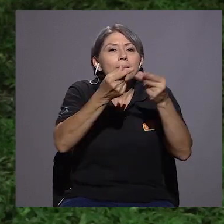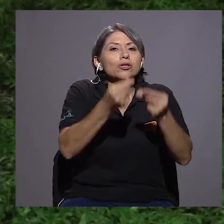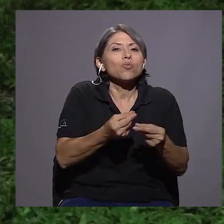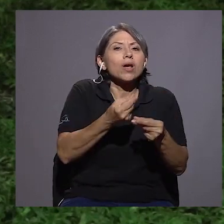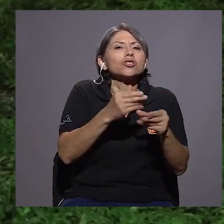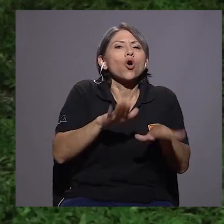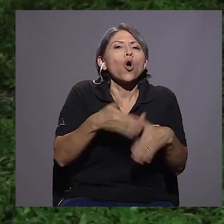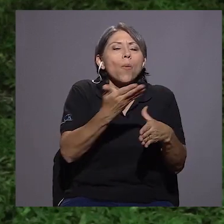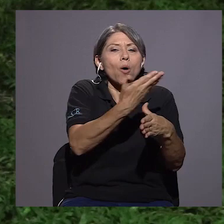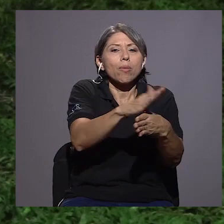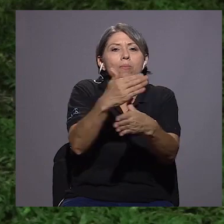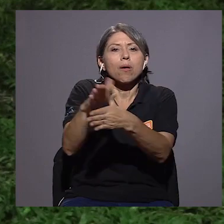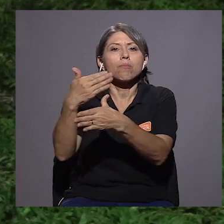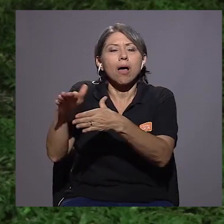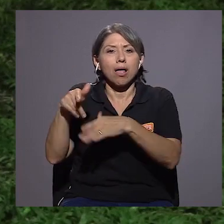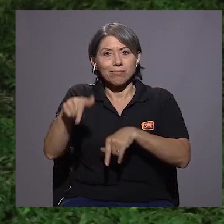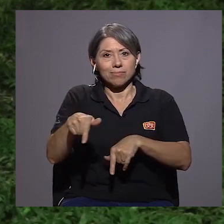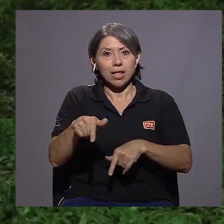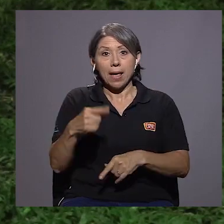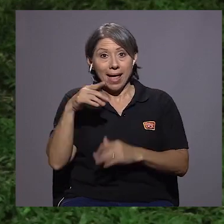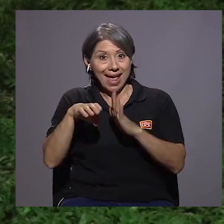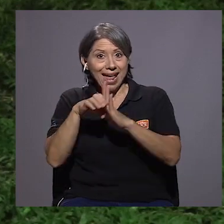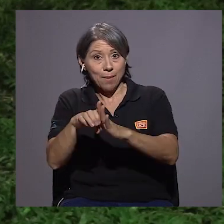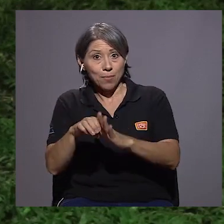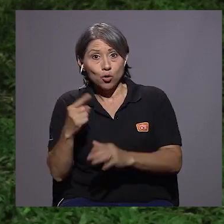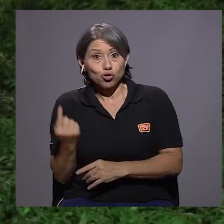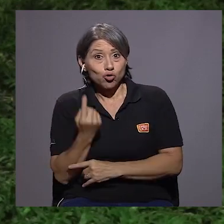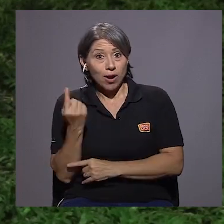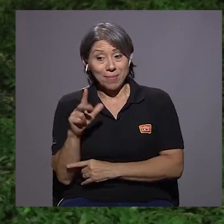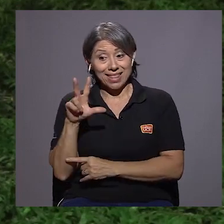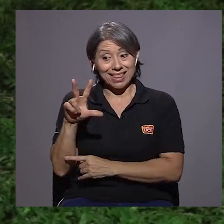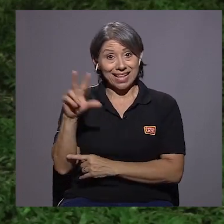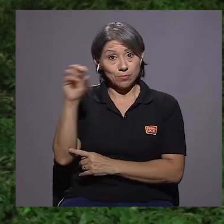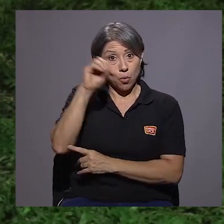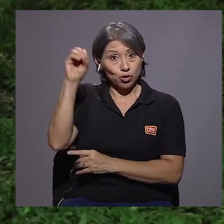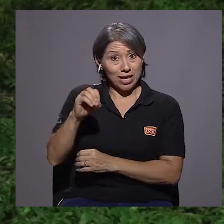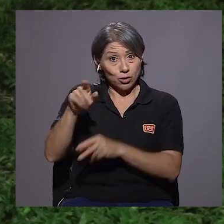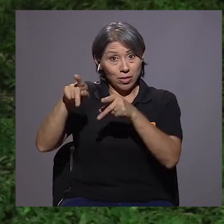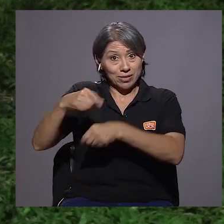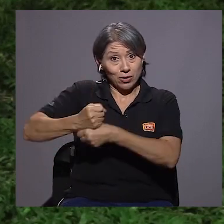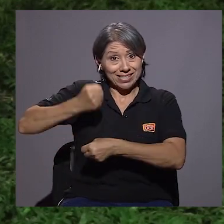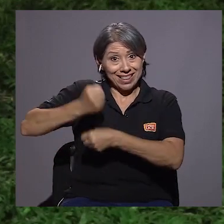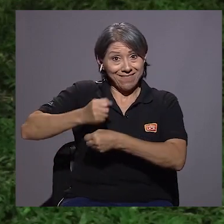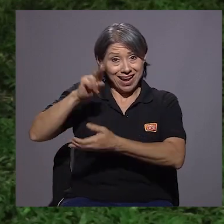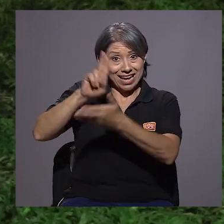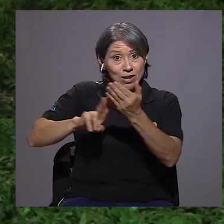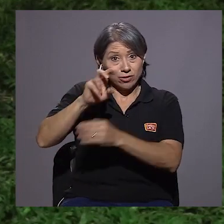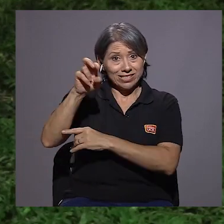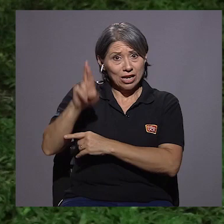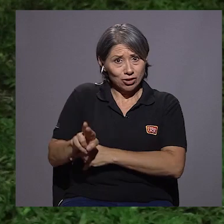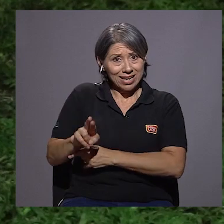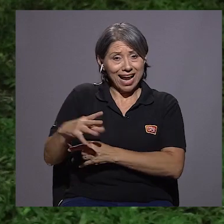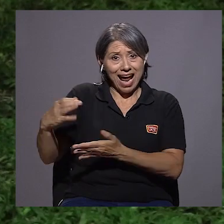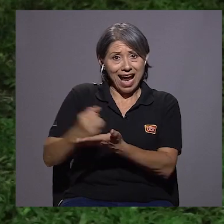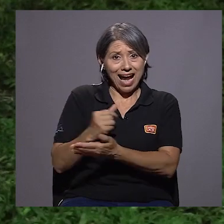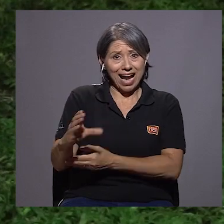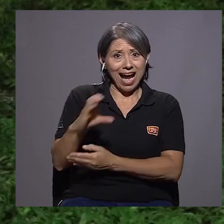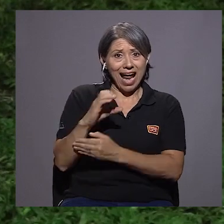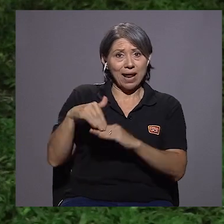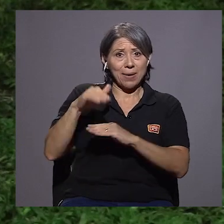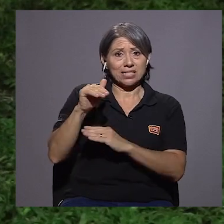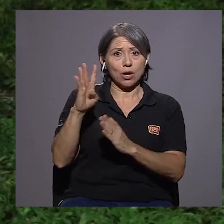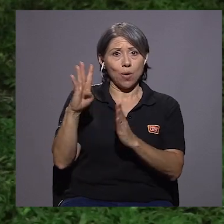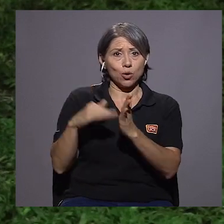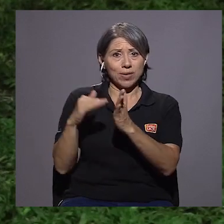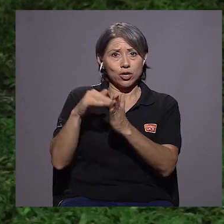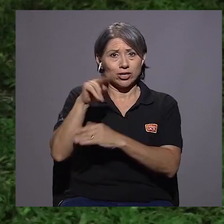Un ejemplo: únicamente un 3% de funcionarios dentro de esta universidad